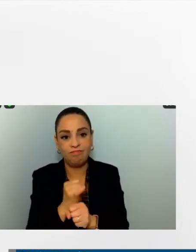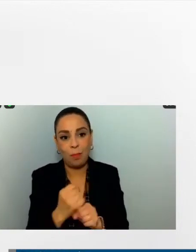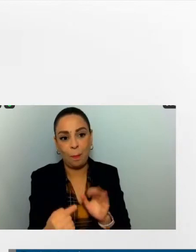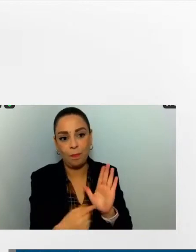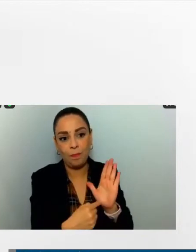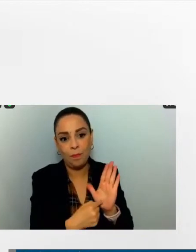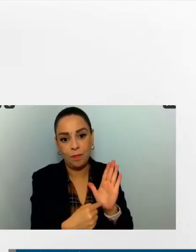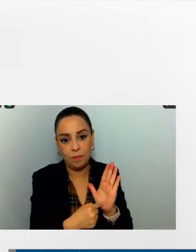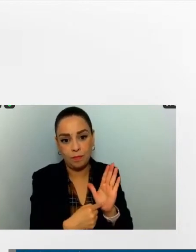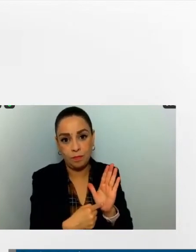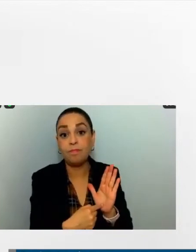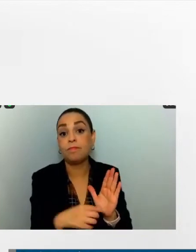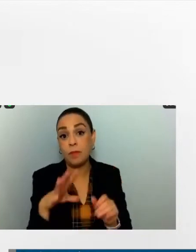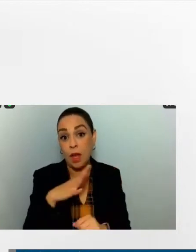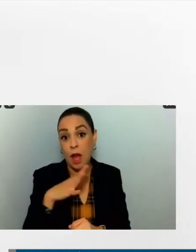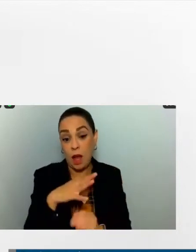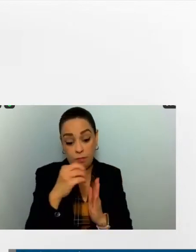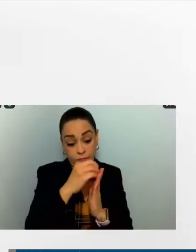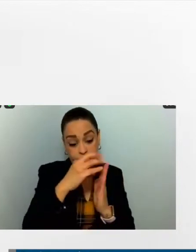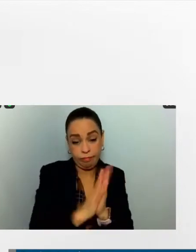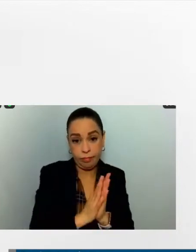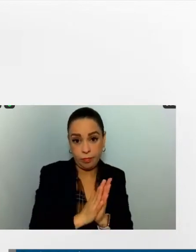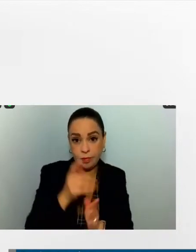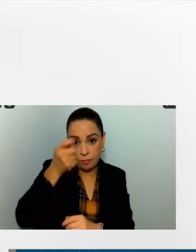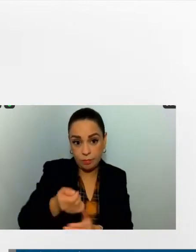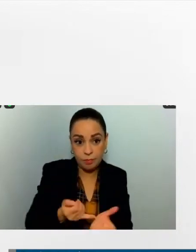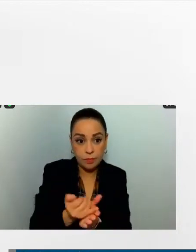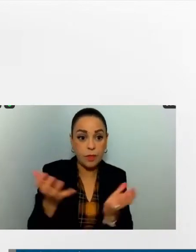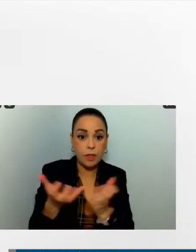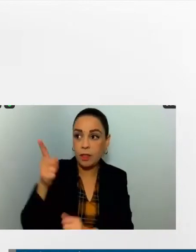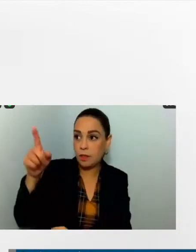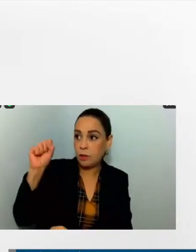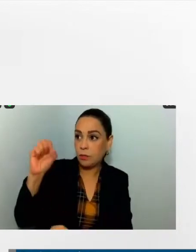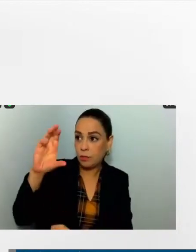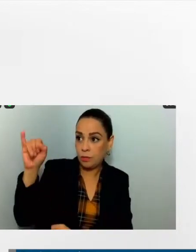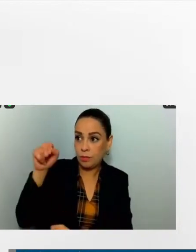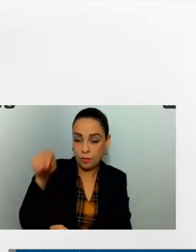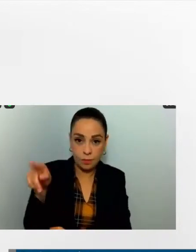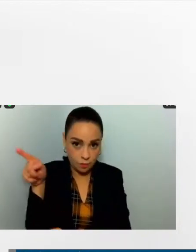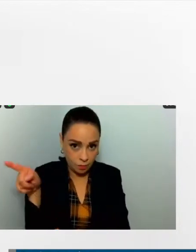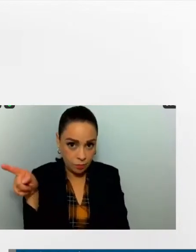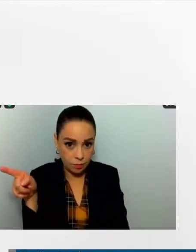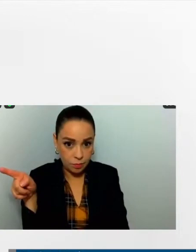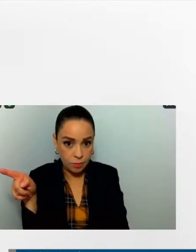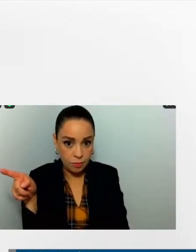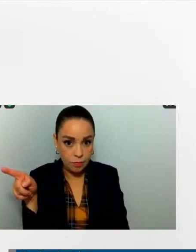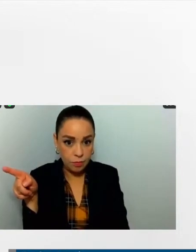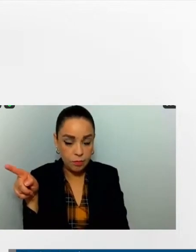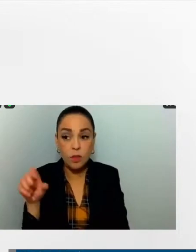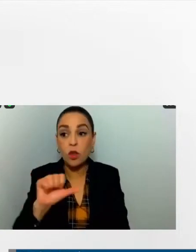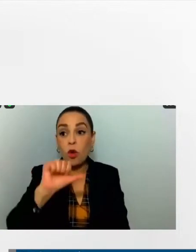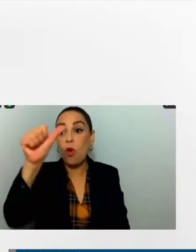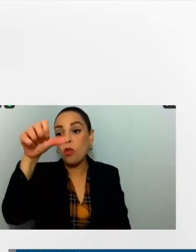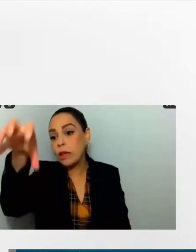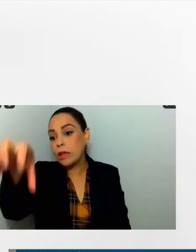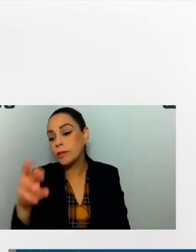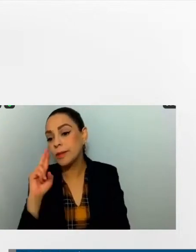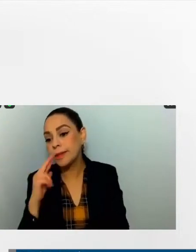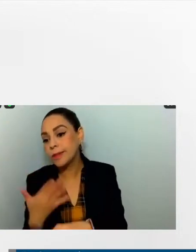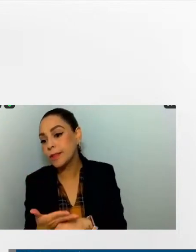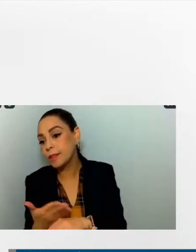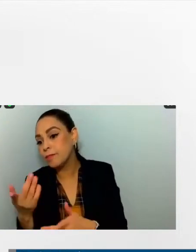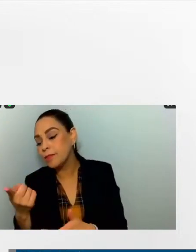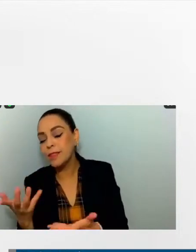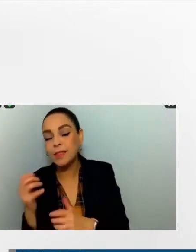Suprema Corte, ya hablábamos de lo que se nos escapa cuando está en otras jurisdicciones, pero la metodología que se